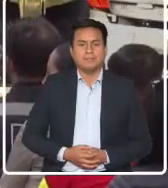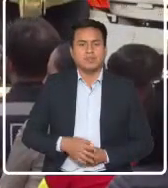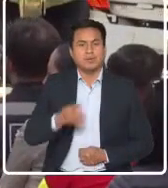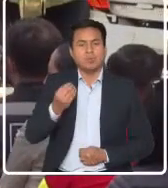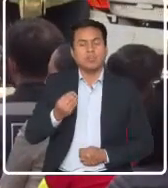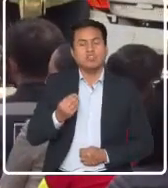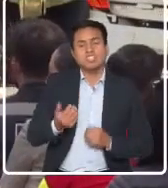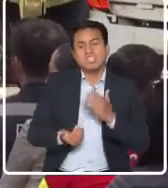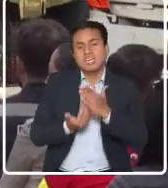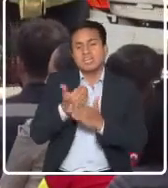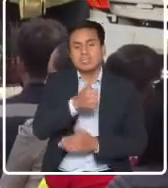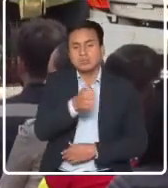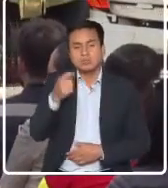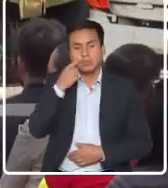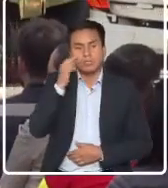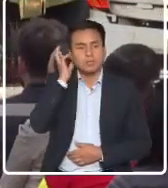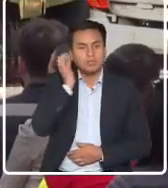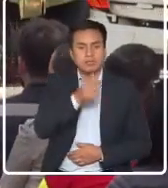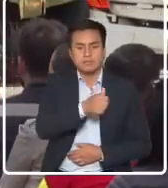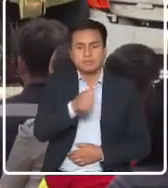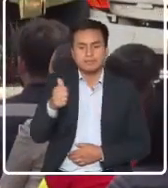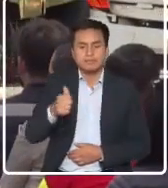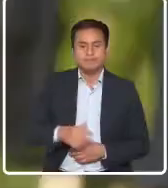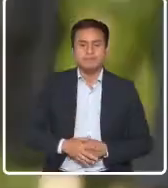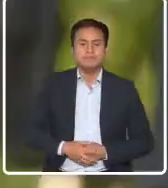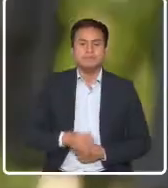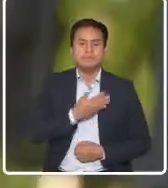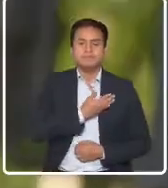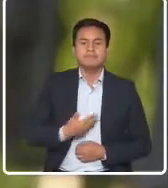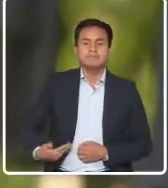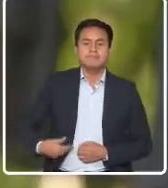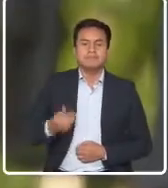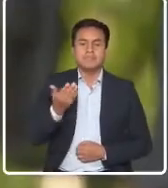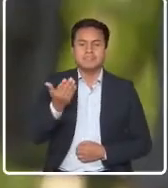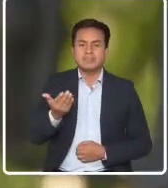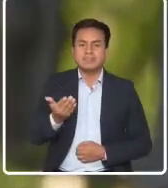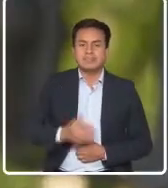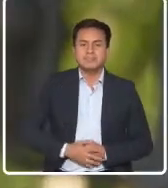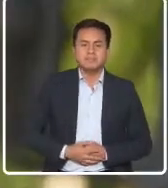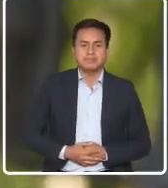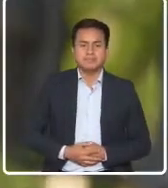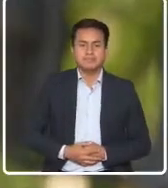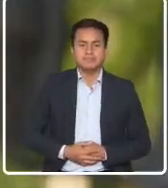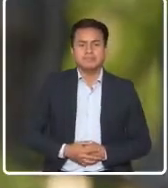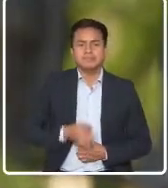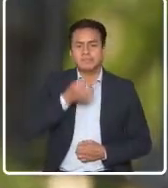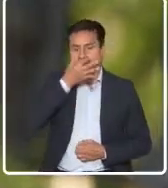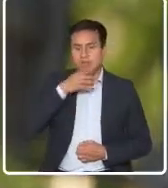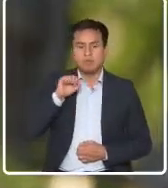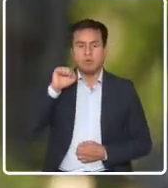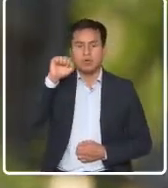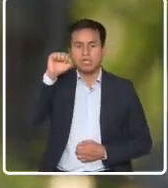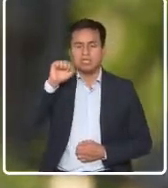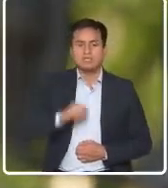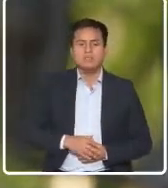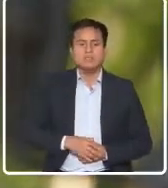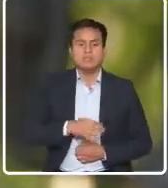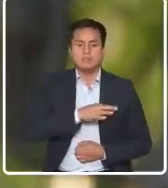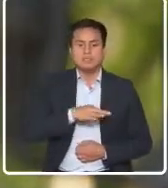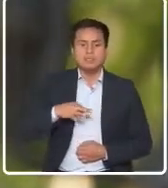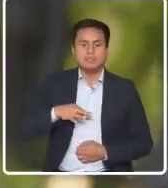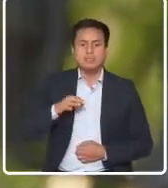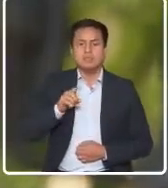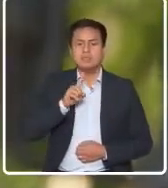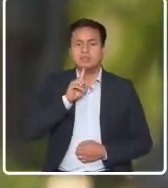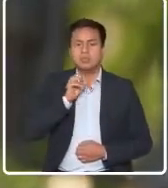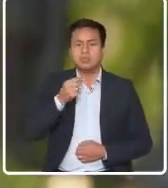Muy buenos días a todas y todos. Presidente Gabriel Boric, ministra Toá,